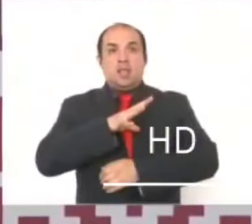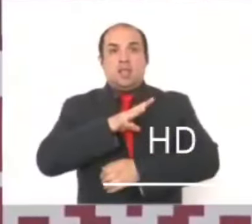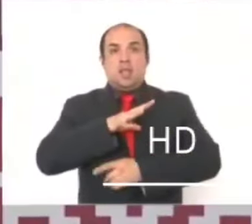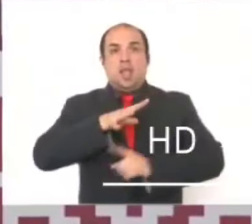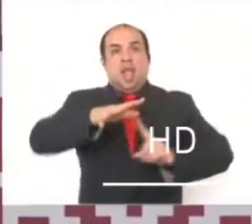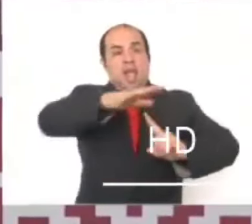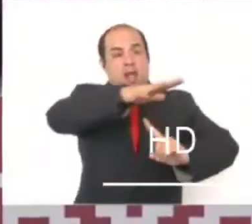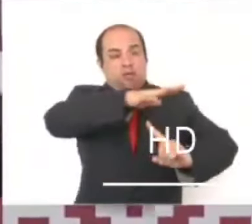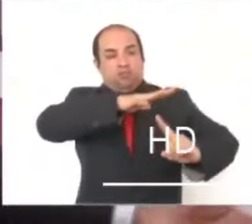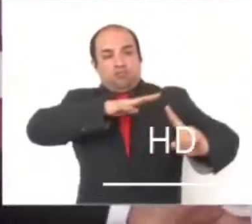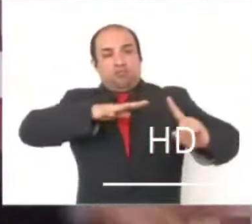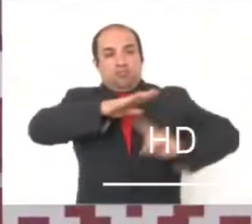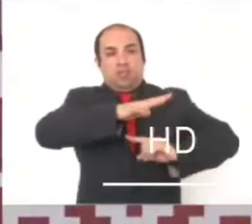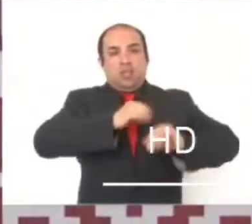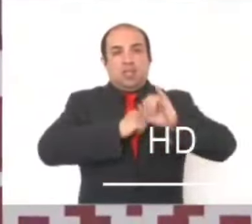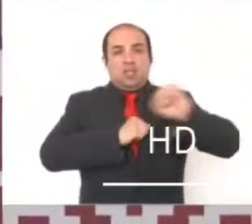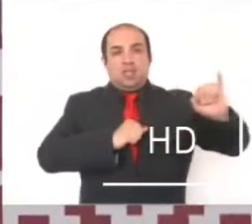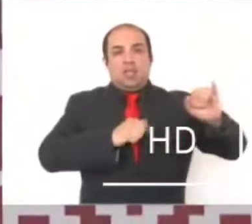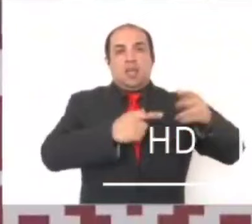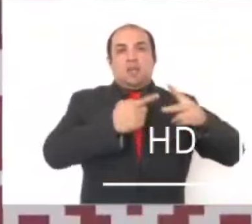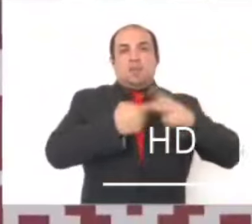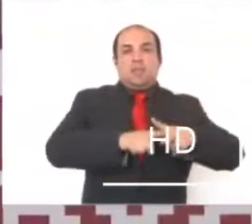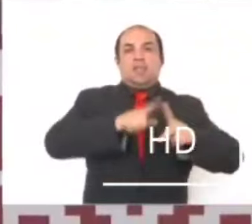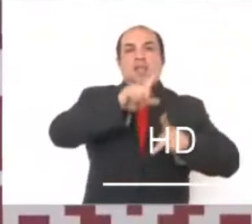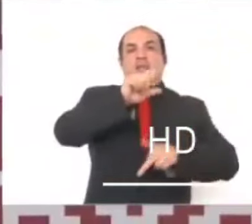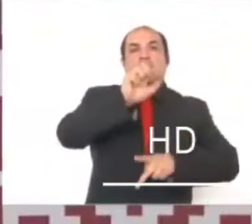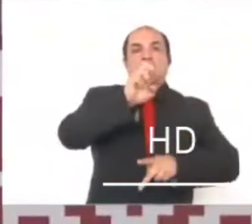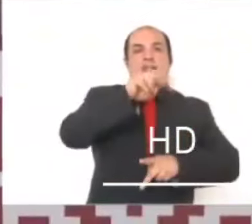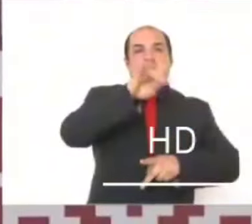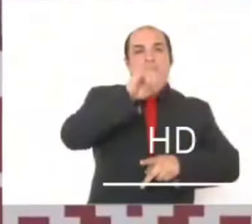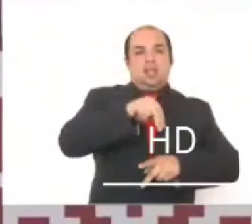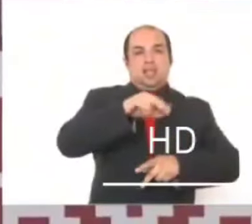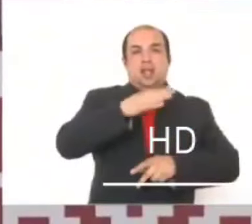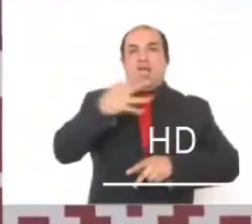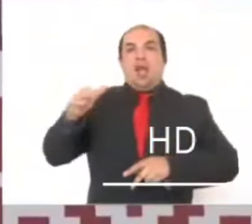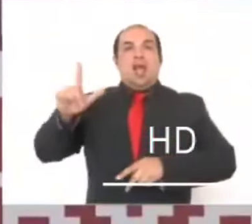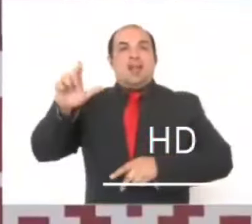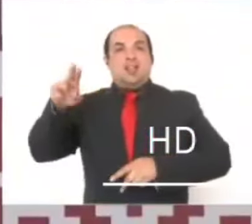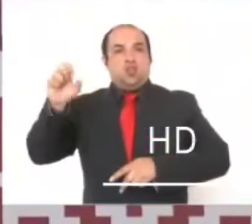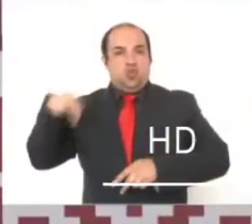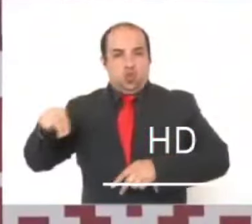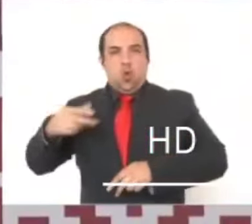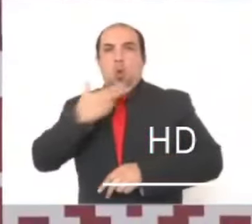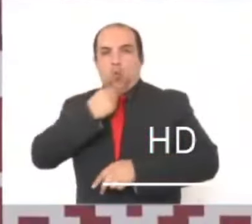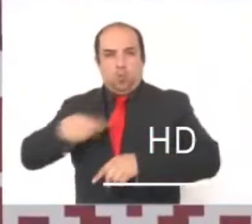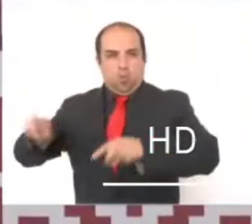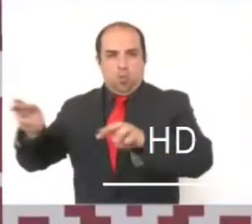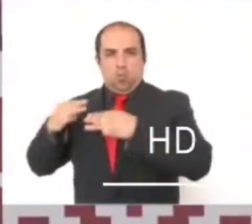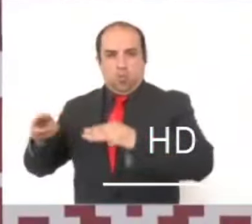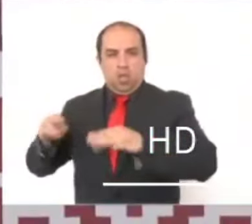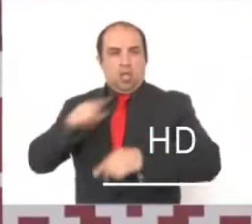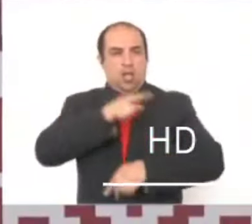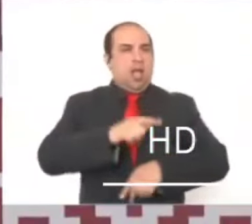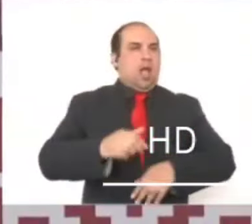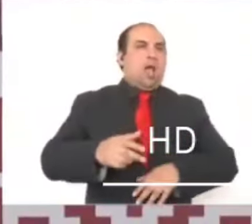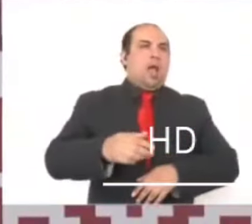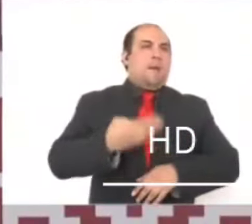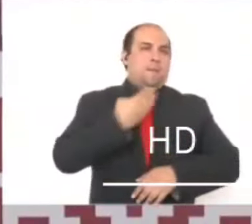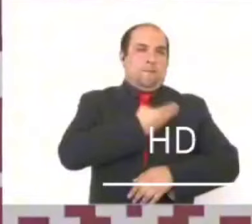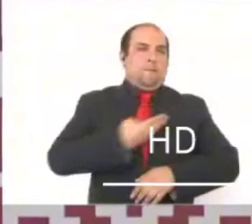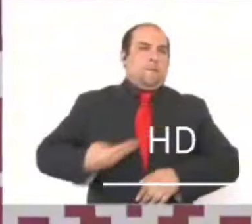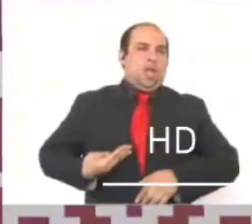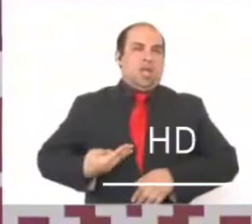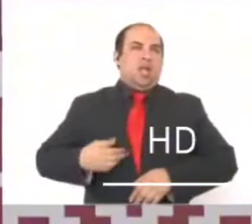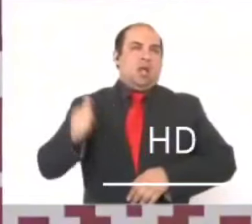izquierda va de Lenin a Lennon, al igual que otros